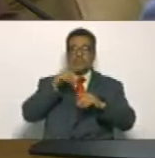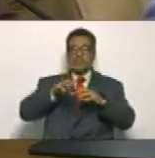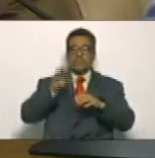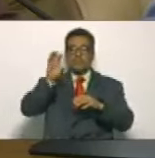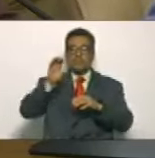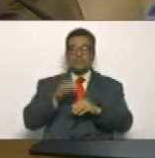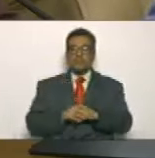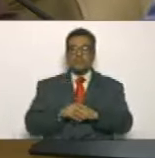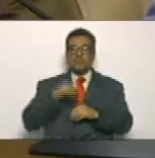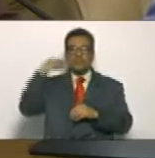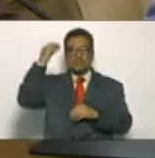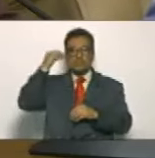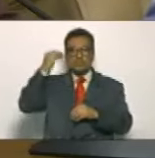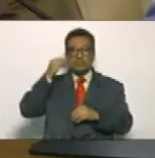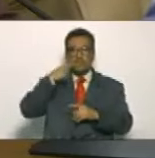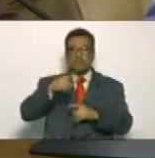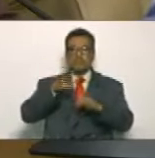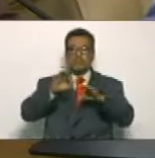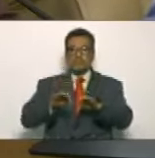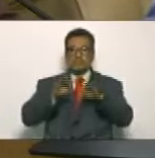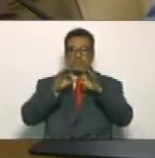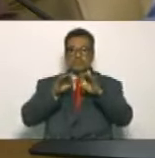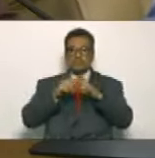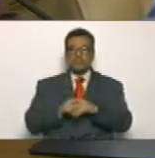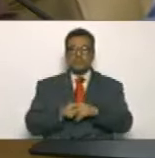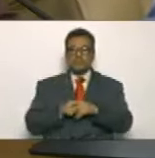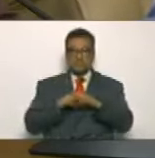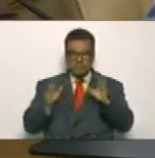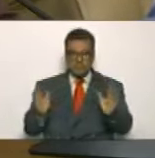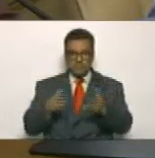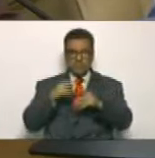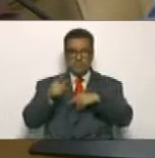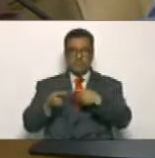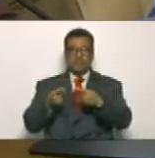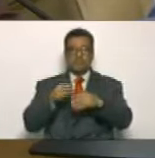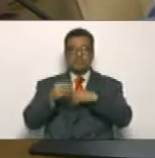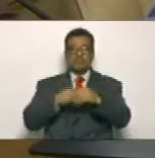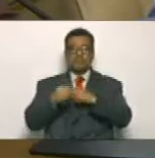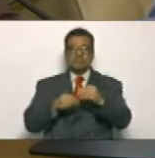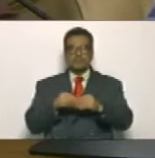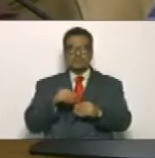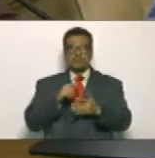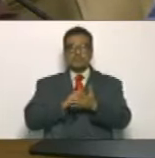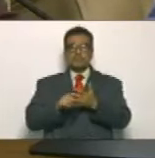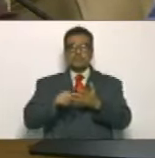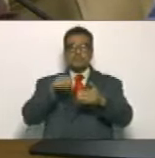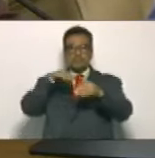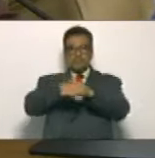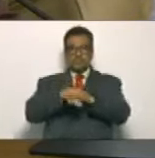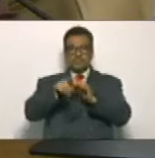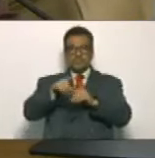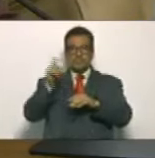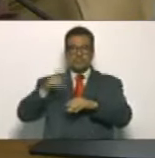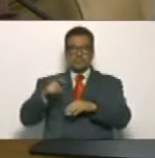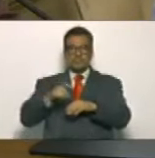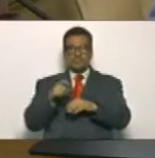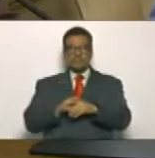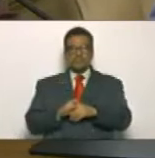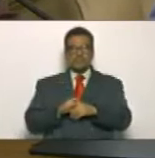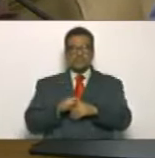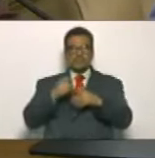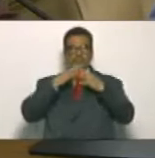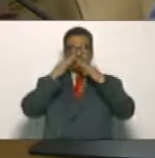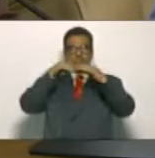país, tomando en cuenta de forma especial la promoción e implementación de las medidas de accesibilidad necesarias para